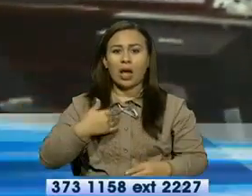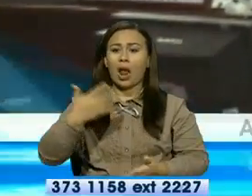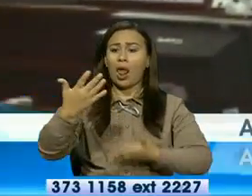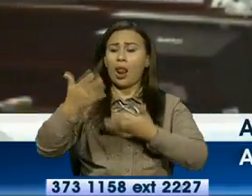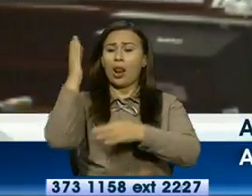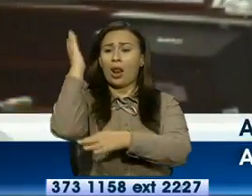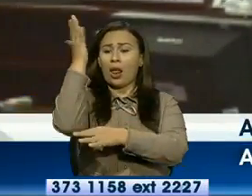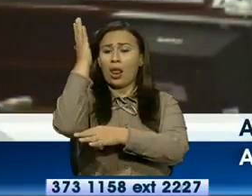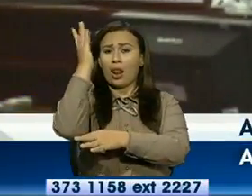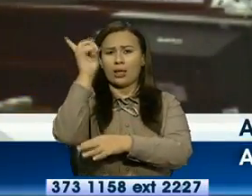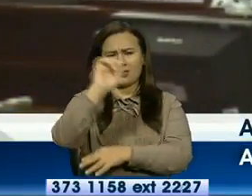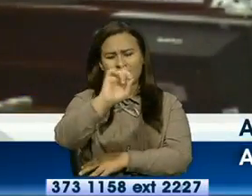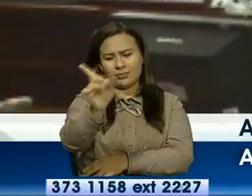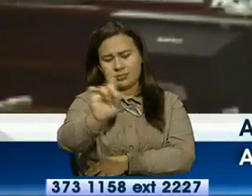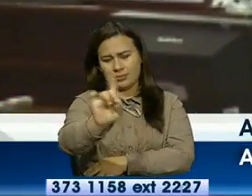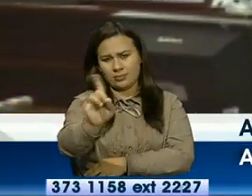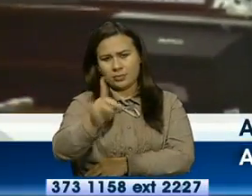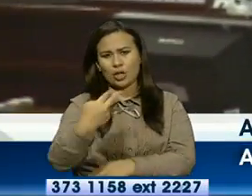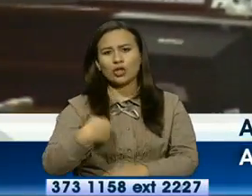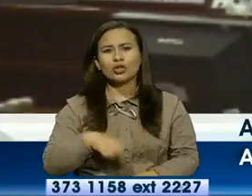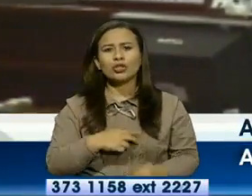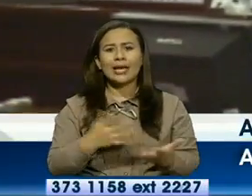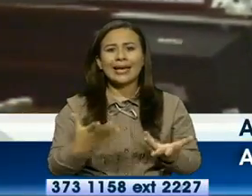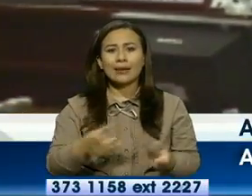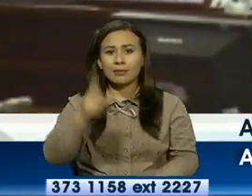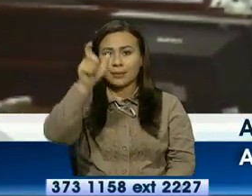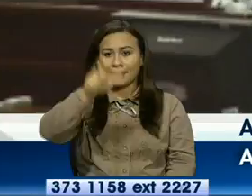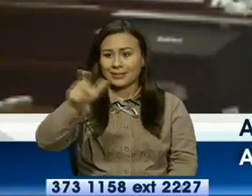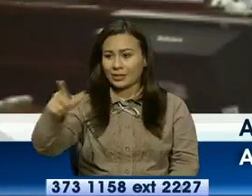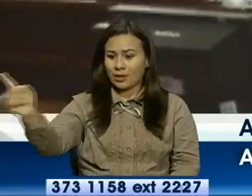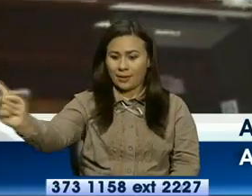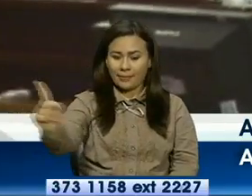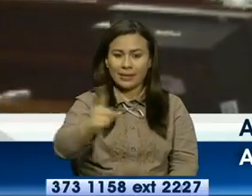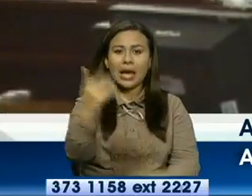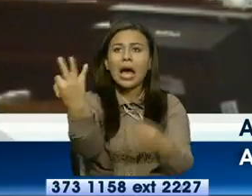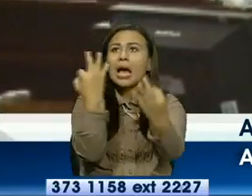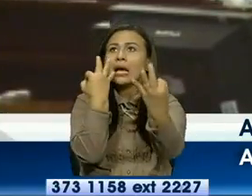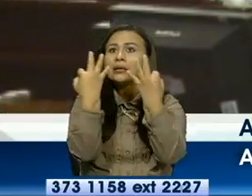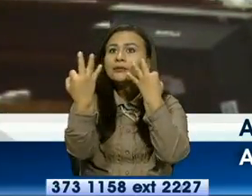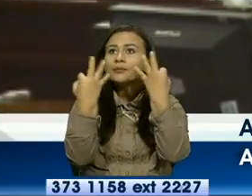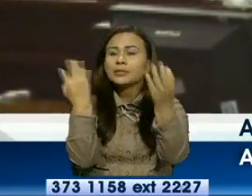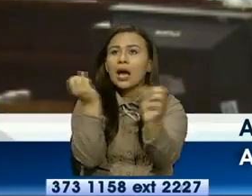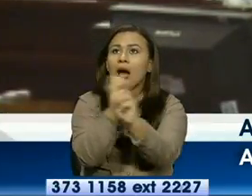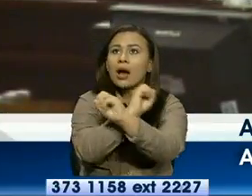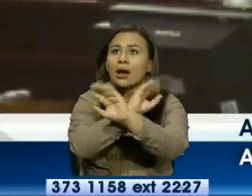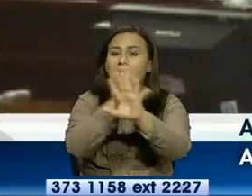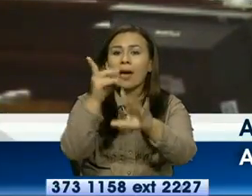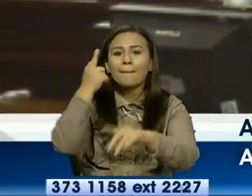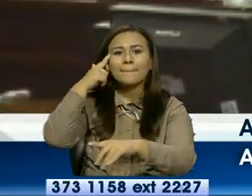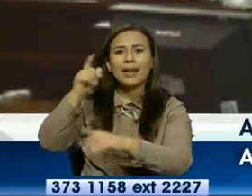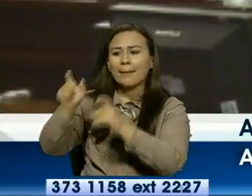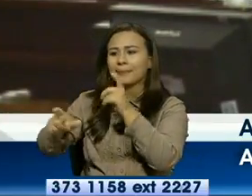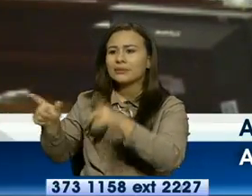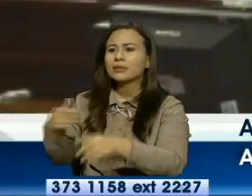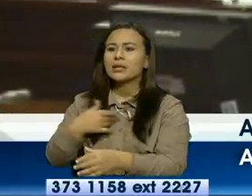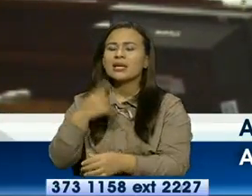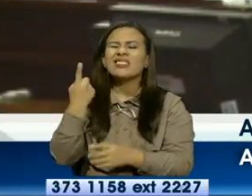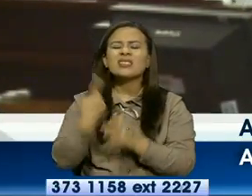conferencistas, no queremos. Queremos que vengan para expresarle de manera directa al pueblo ecuatoriano el